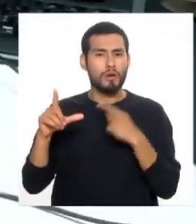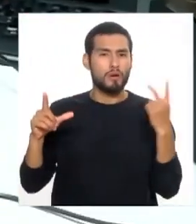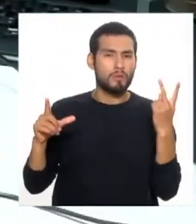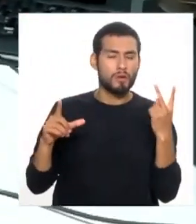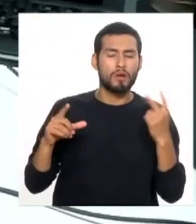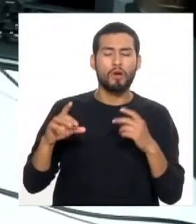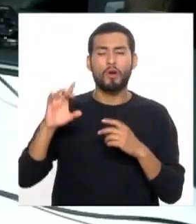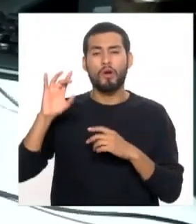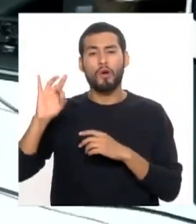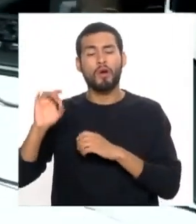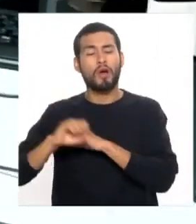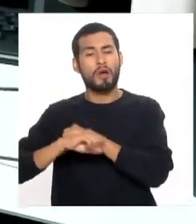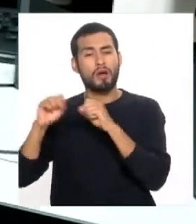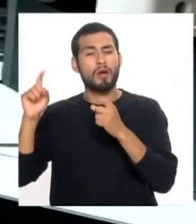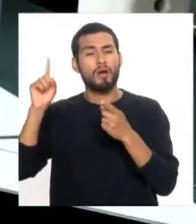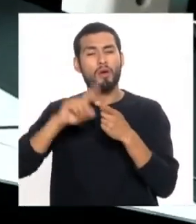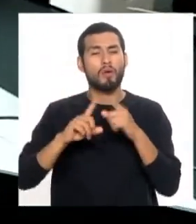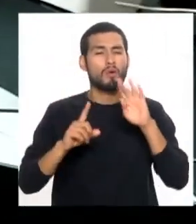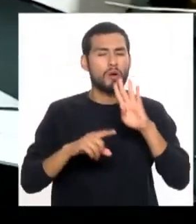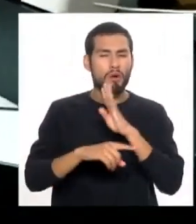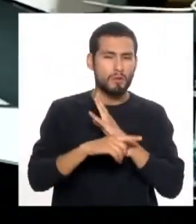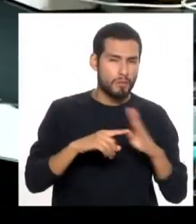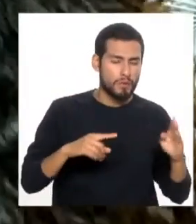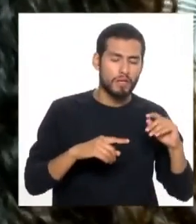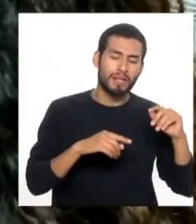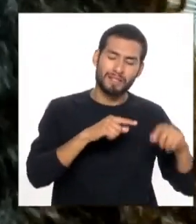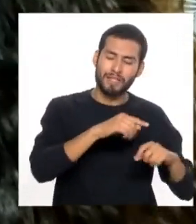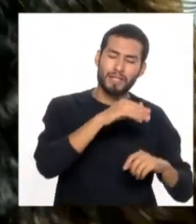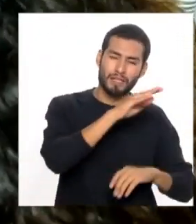8 de la mañana a 4 y media de la tarde.